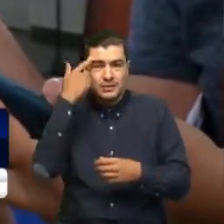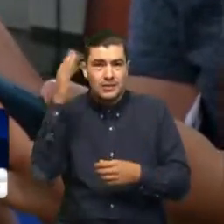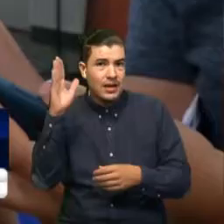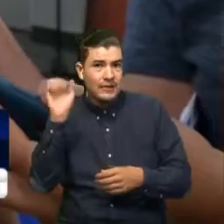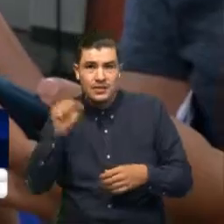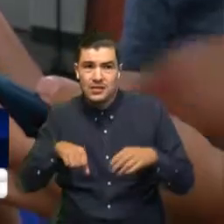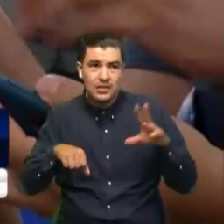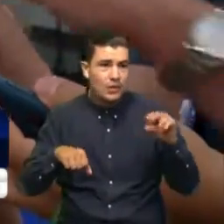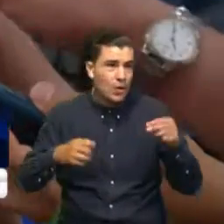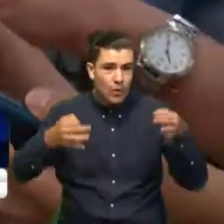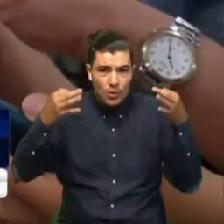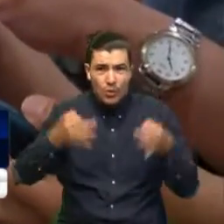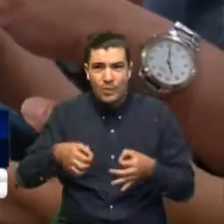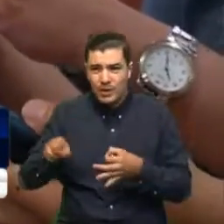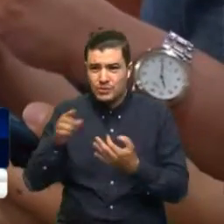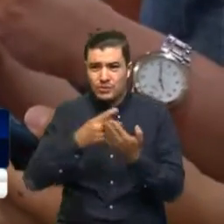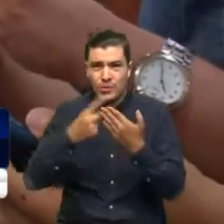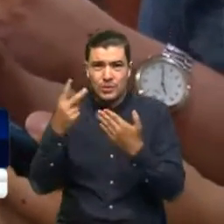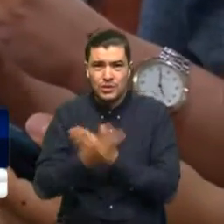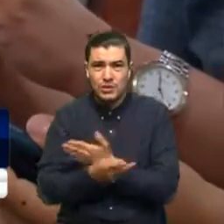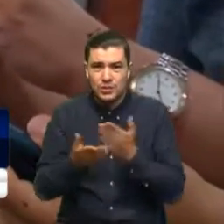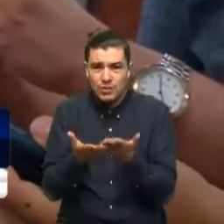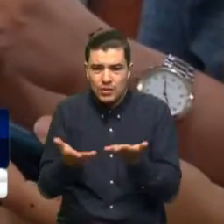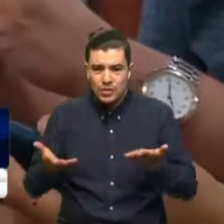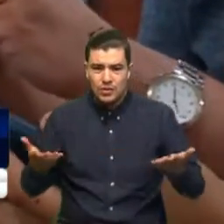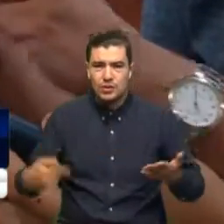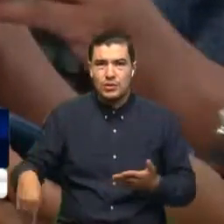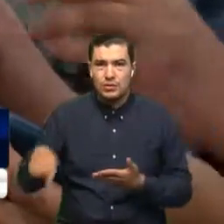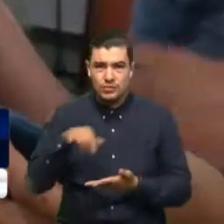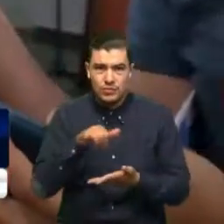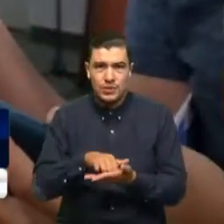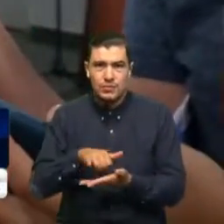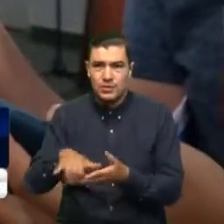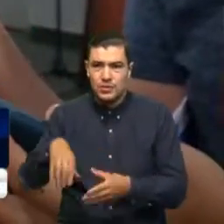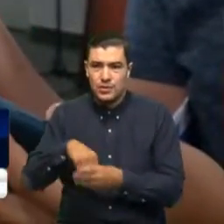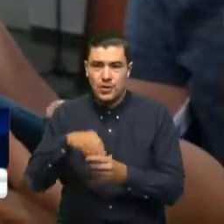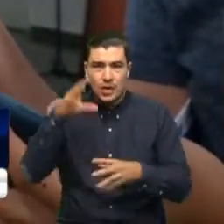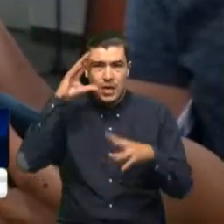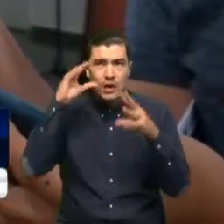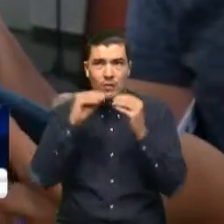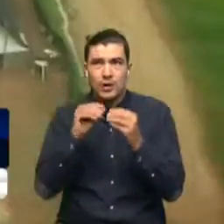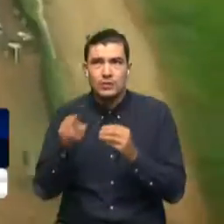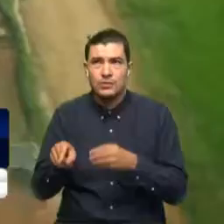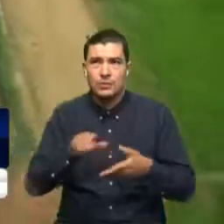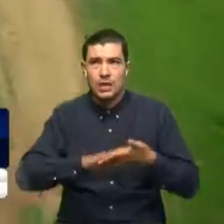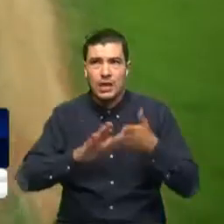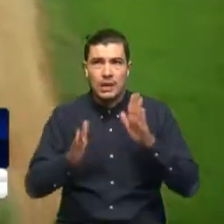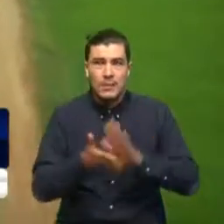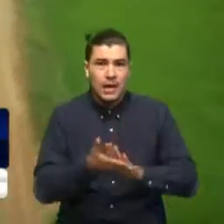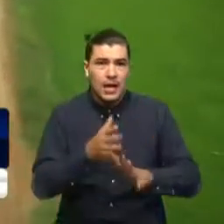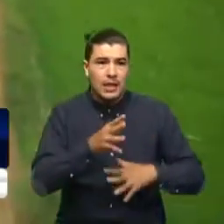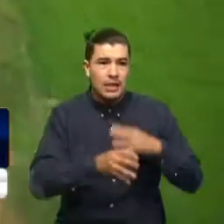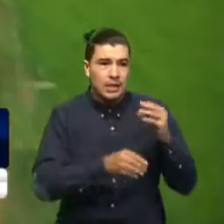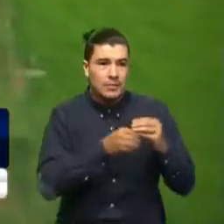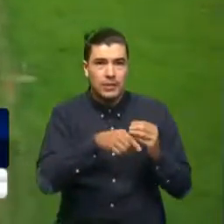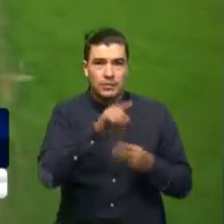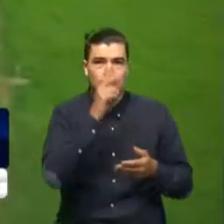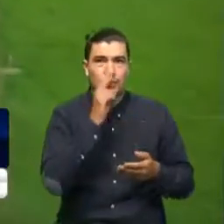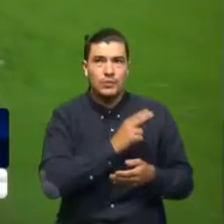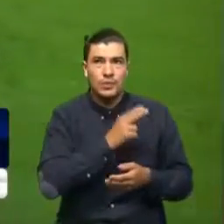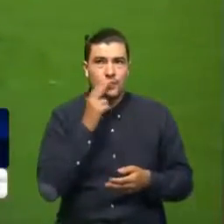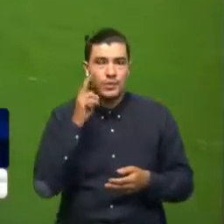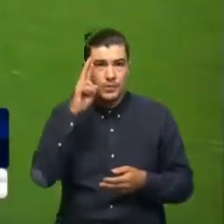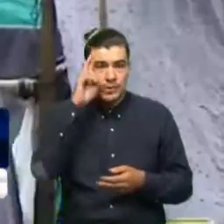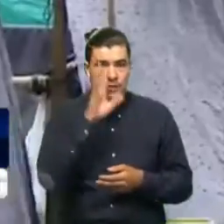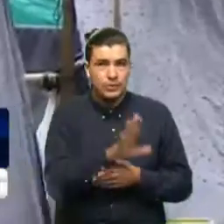de lo que es los proyectos productivos de que son parte de los acuerdos de paz parte de los compromisos que existen por